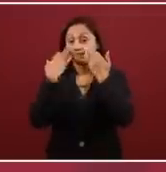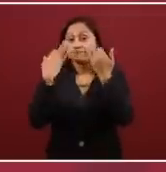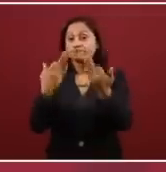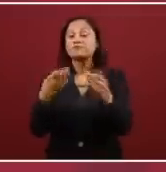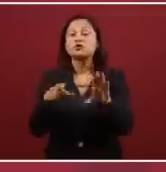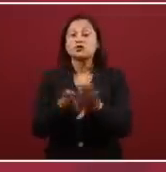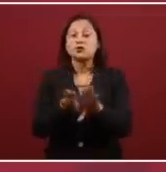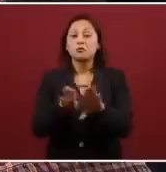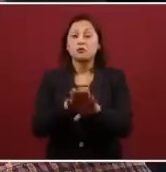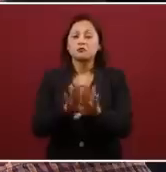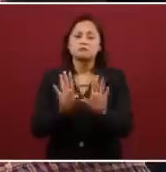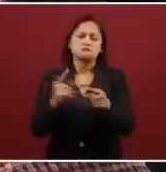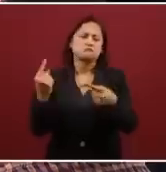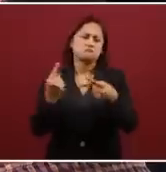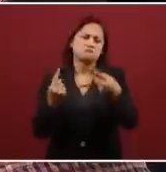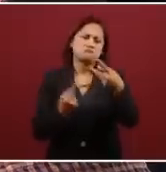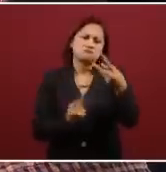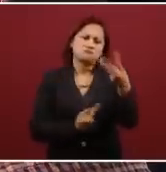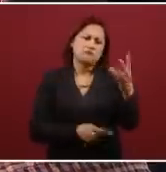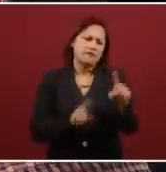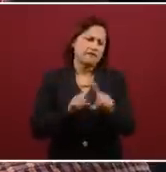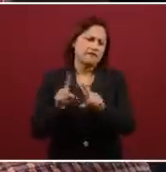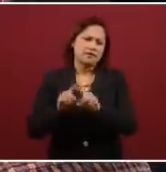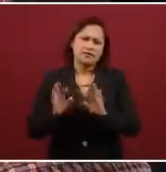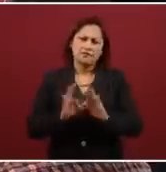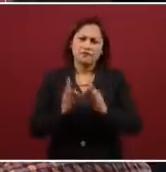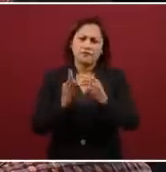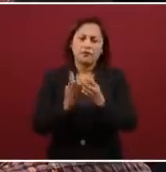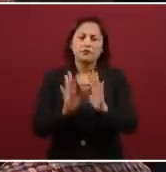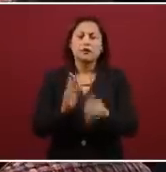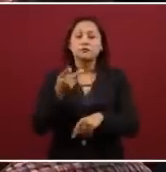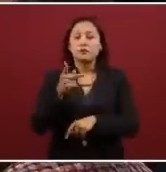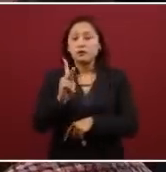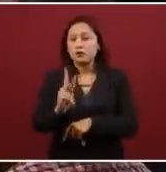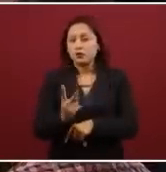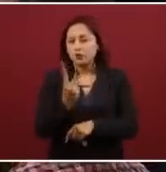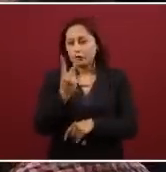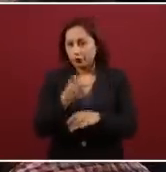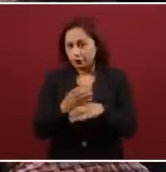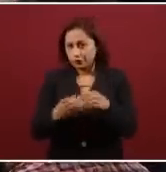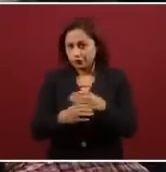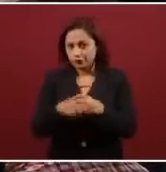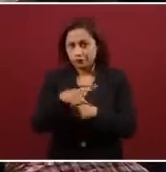bueno, hay varias maneras, pero voy a dar 2 datos. Uno,